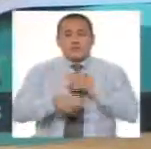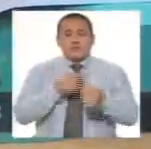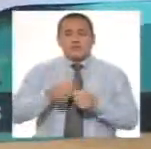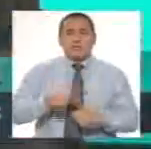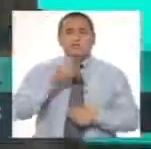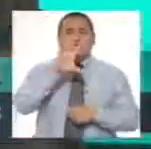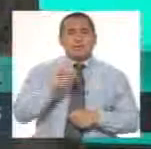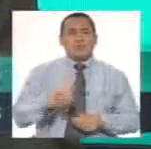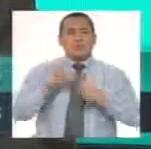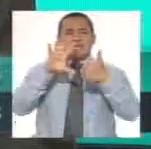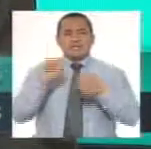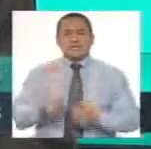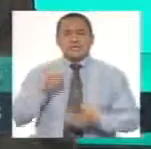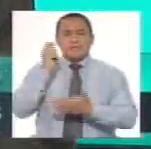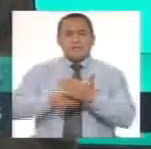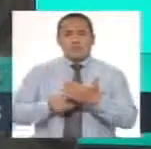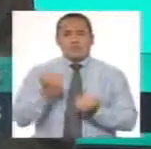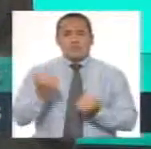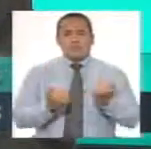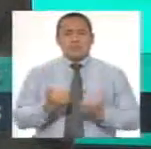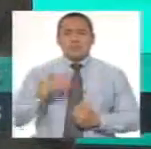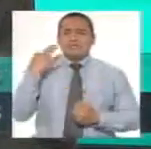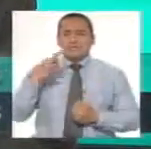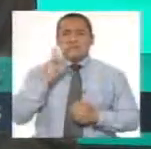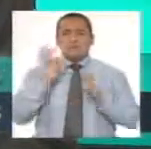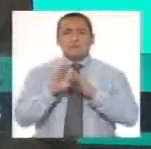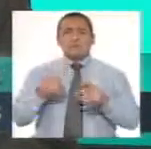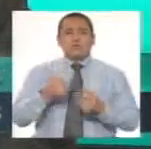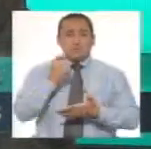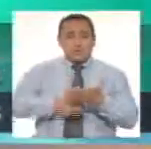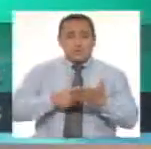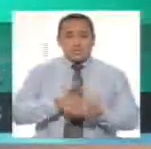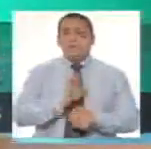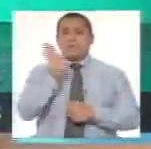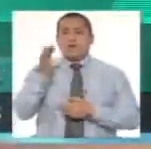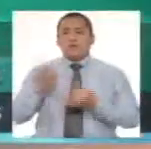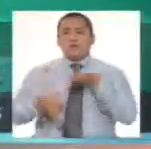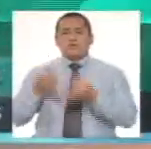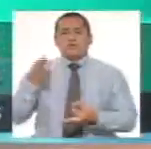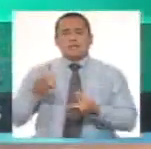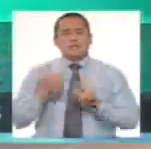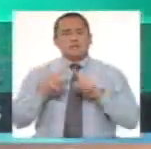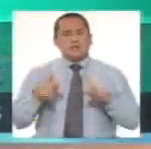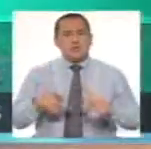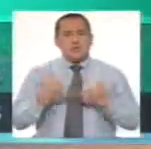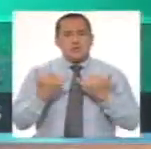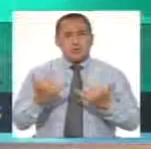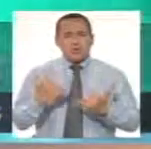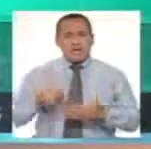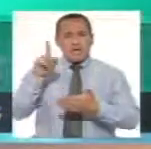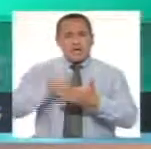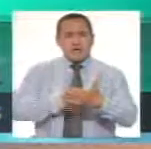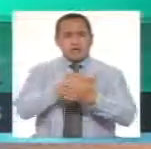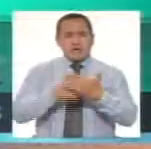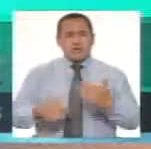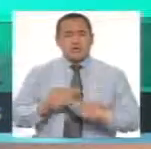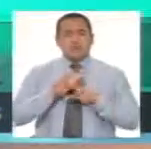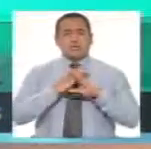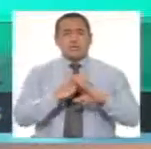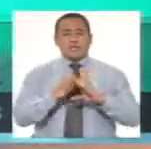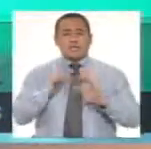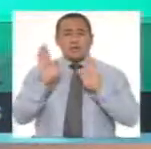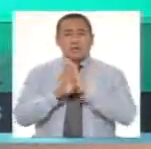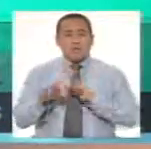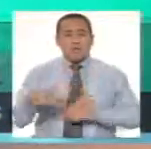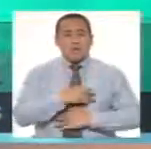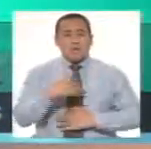50, 60, 100 multas de tránsito, porque cada multa se iba al Poder Judicial. Ahora, yendo al tema de hoy, la censura que fue rechazada a la canciller, la